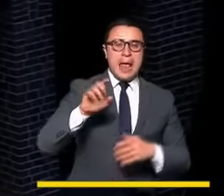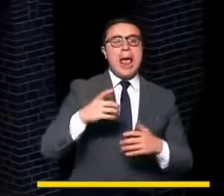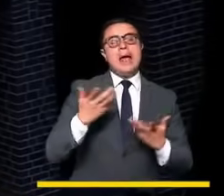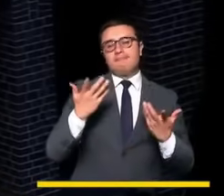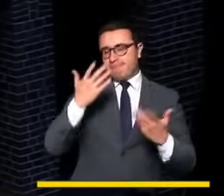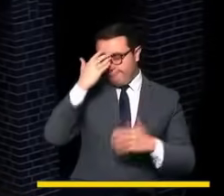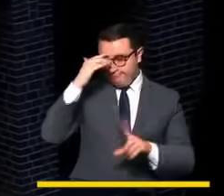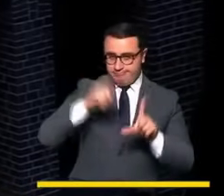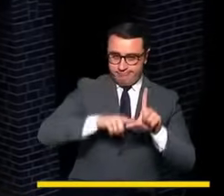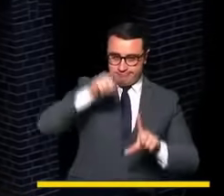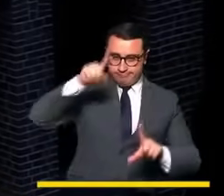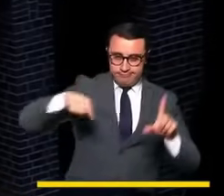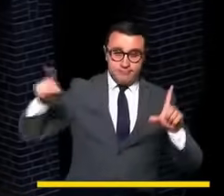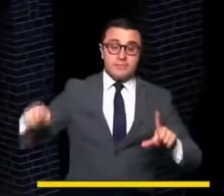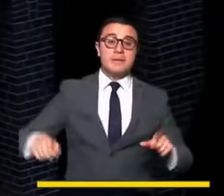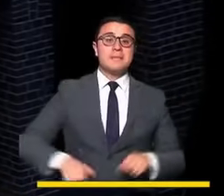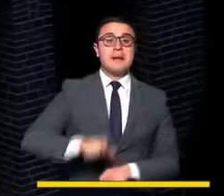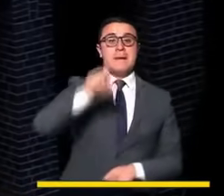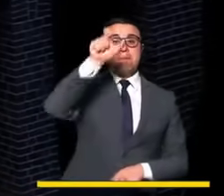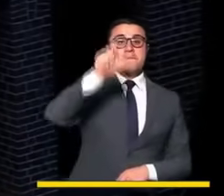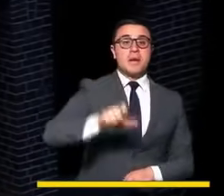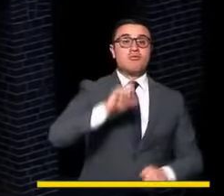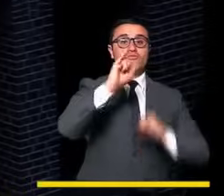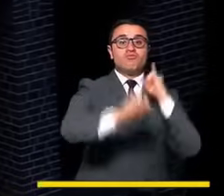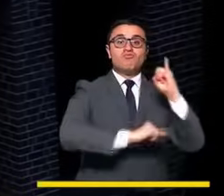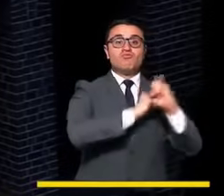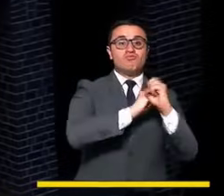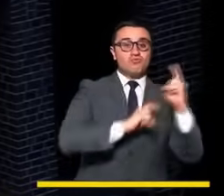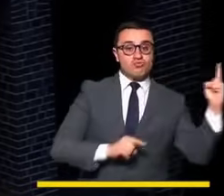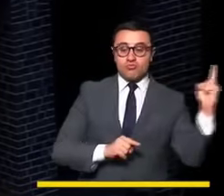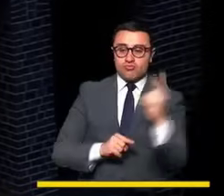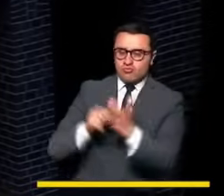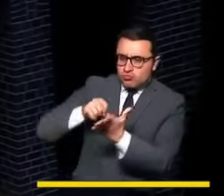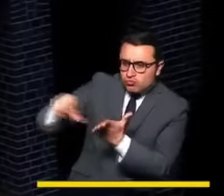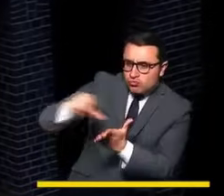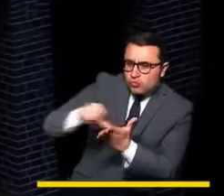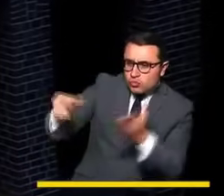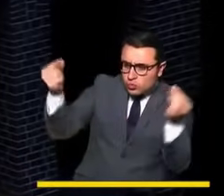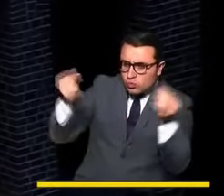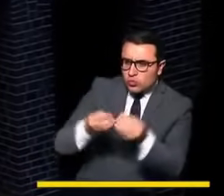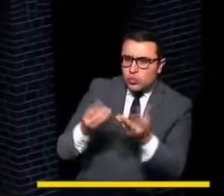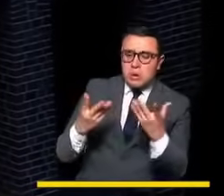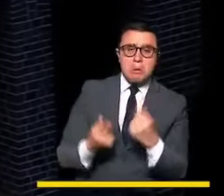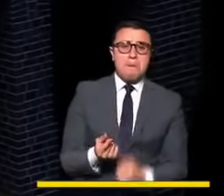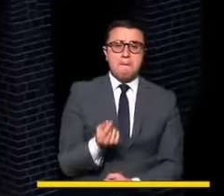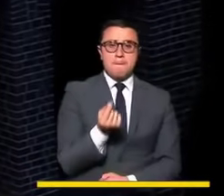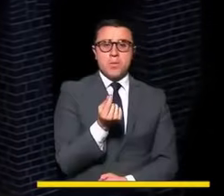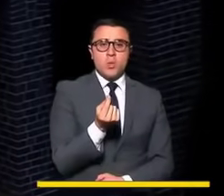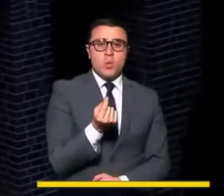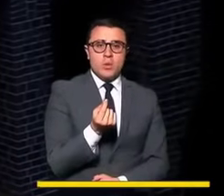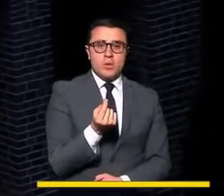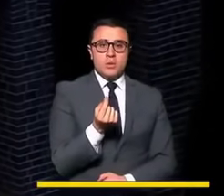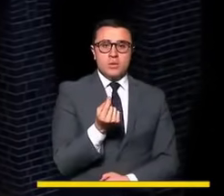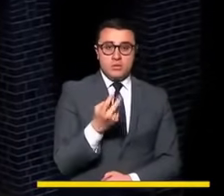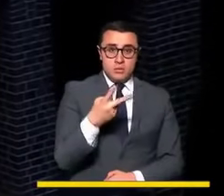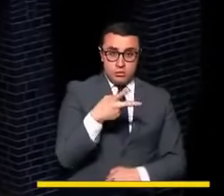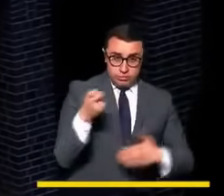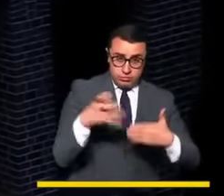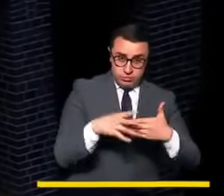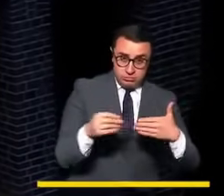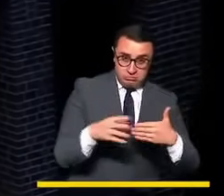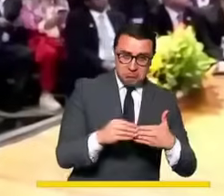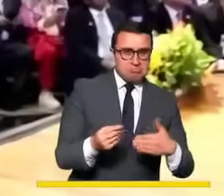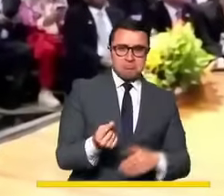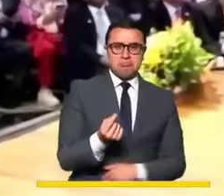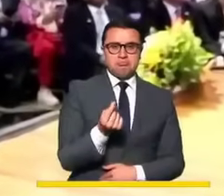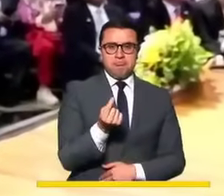esta estadística de cuánto gasta un turista en Colombia. Muy poco, no llega a $200.